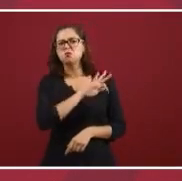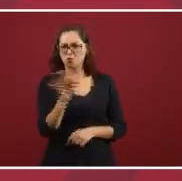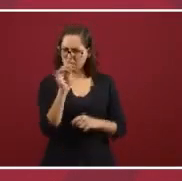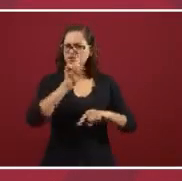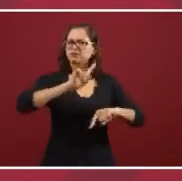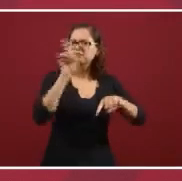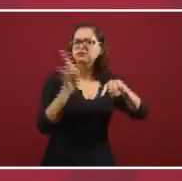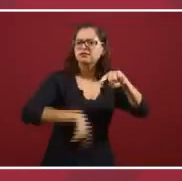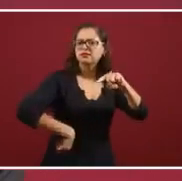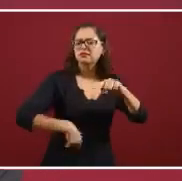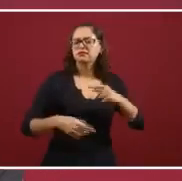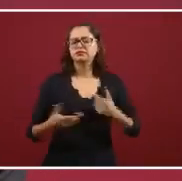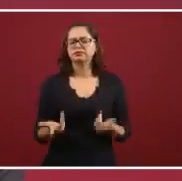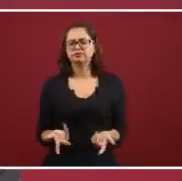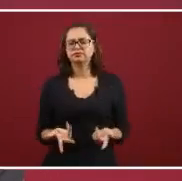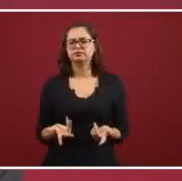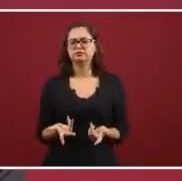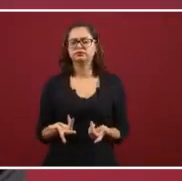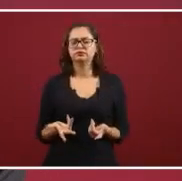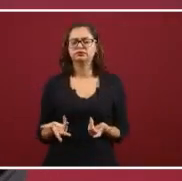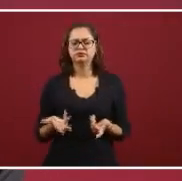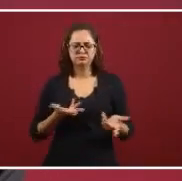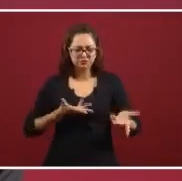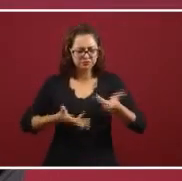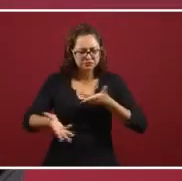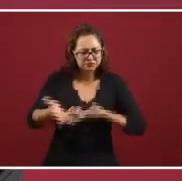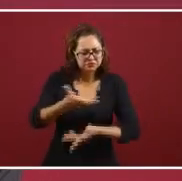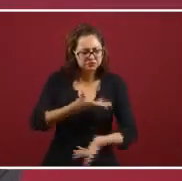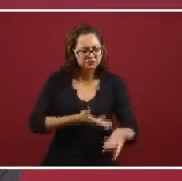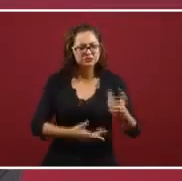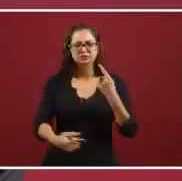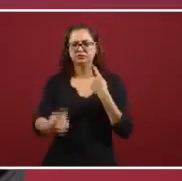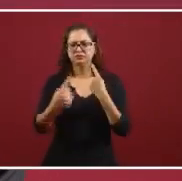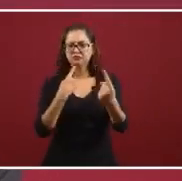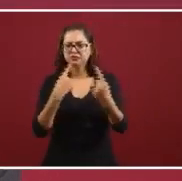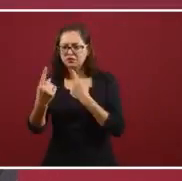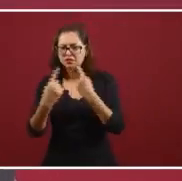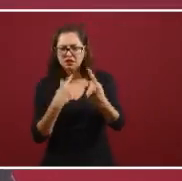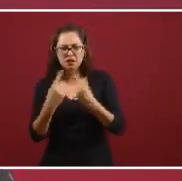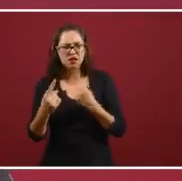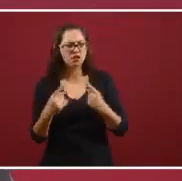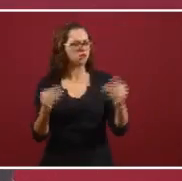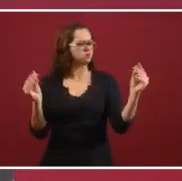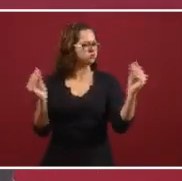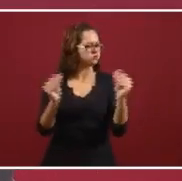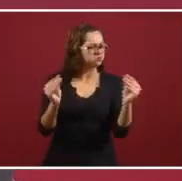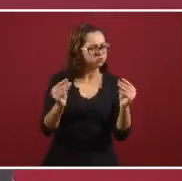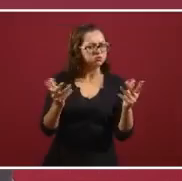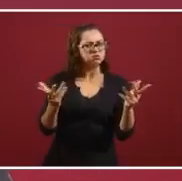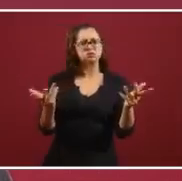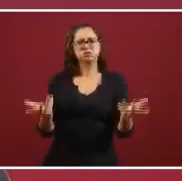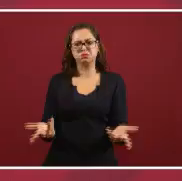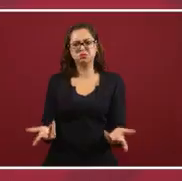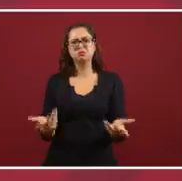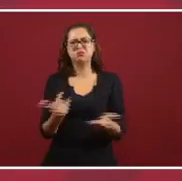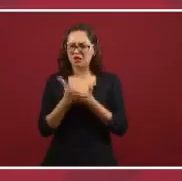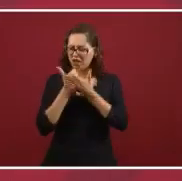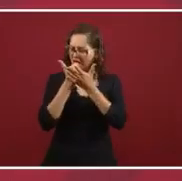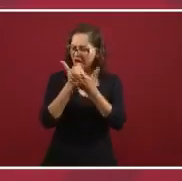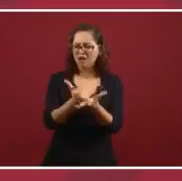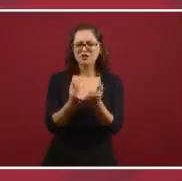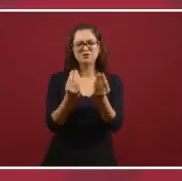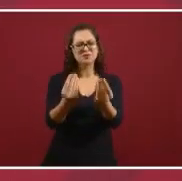Y el diálogo o el debate va a ayudar